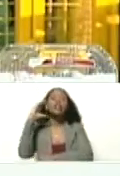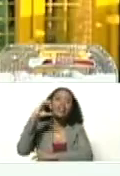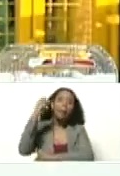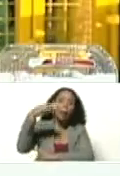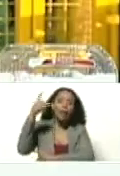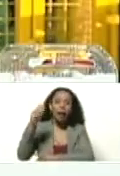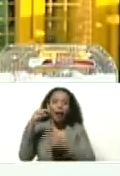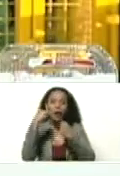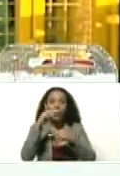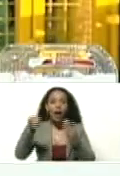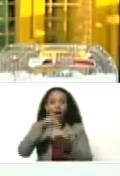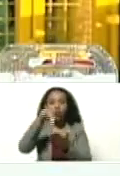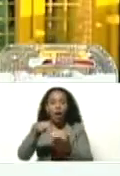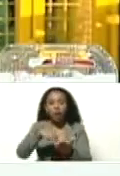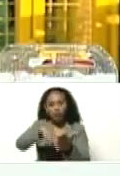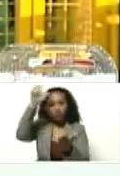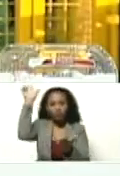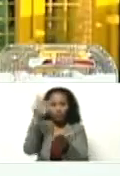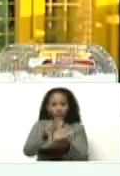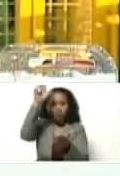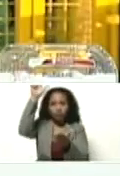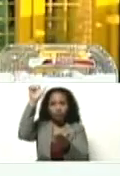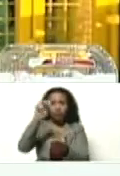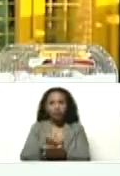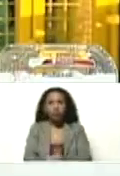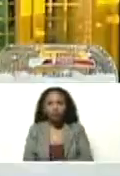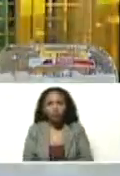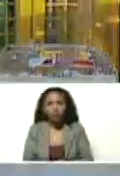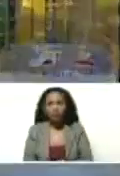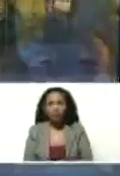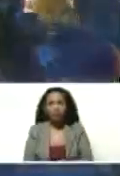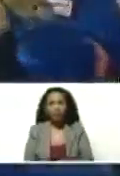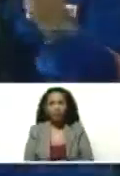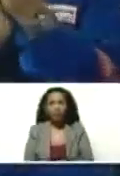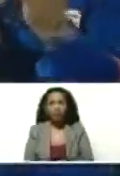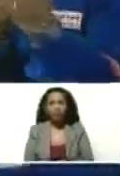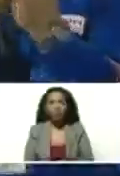nivel nacional. ¡Aprobado! ¡Aprobado!